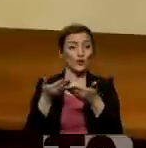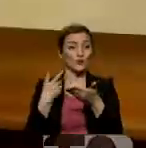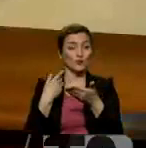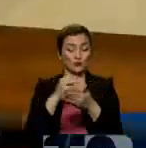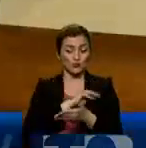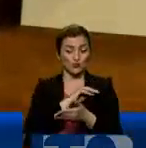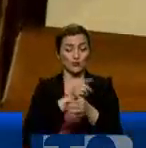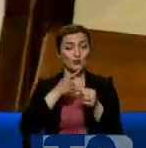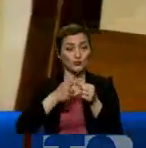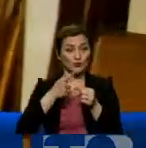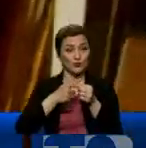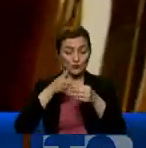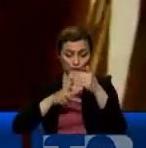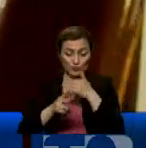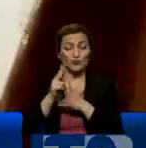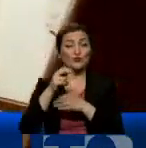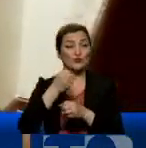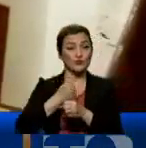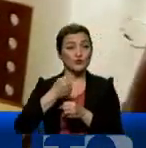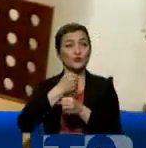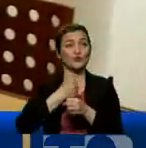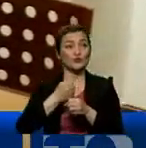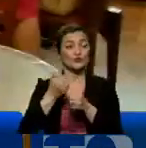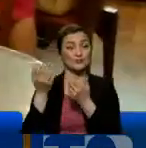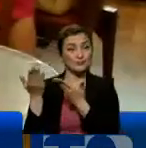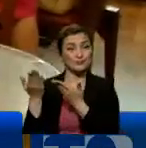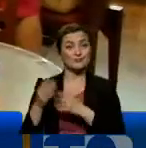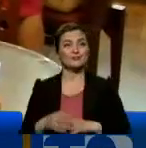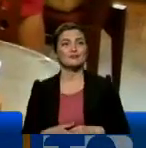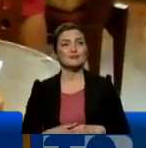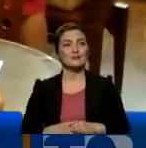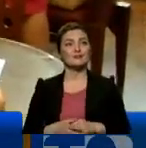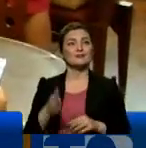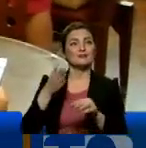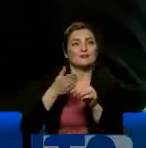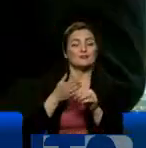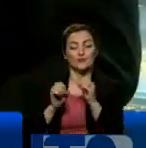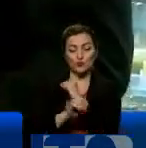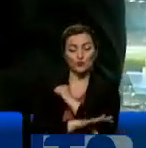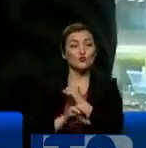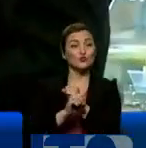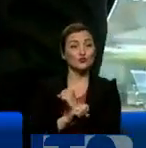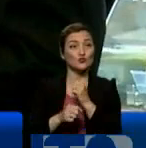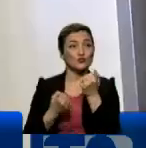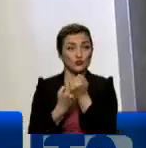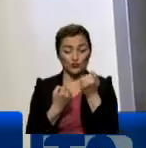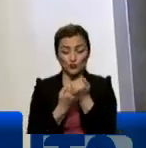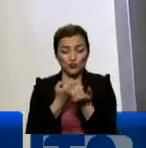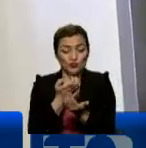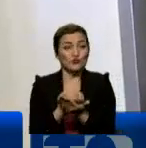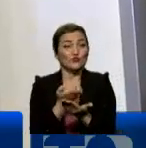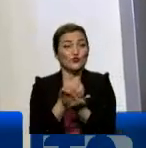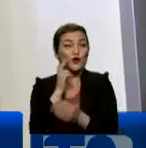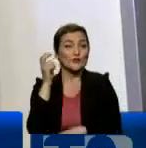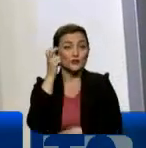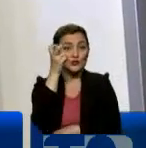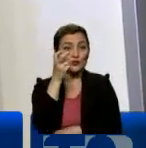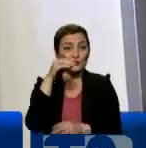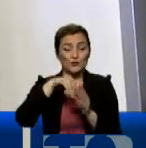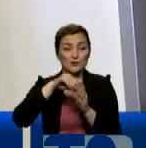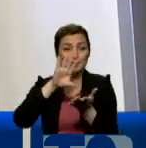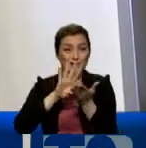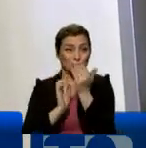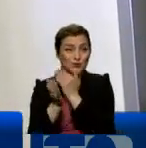Quito, inauguraron la cafetería Baguette Plaza del Teatro, con la finalidad de promover y potenciar la economía y el turismo en el